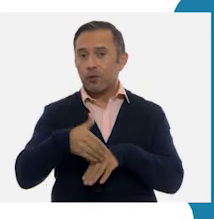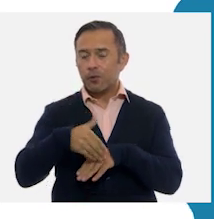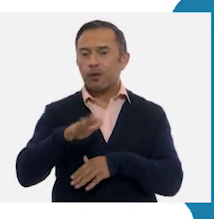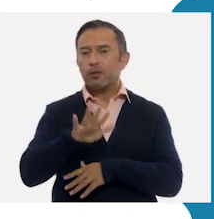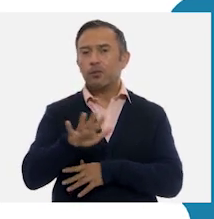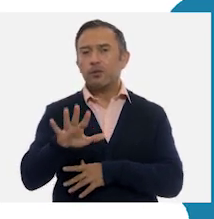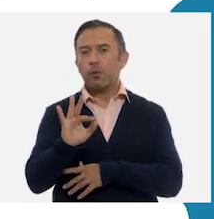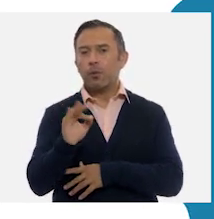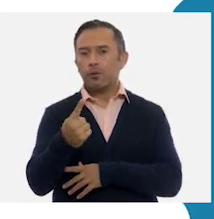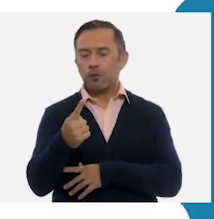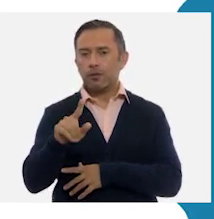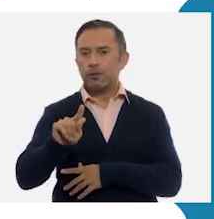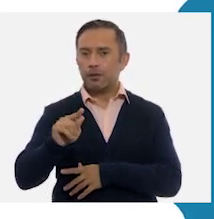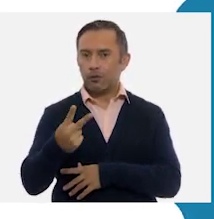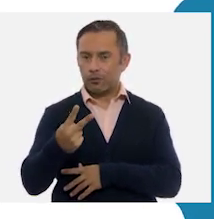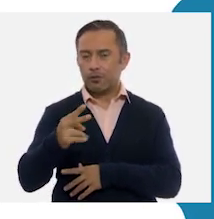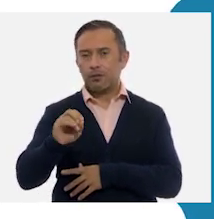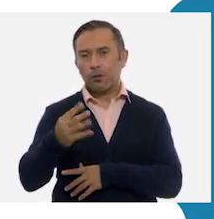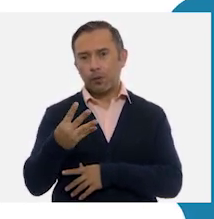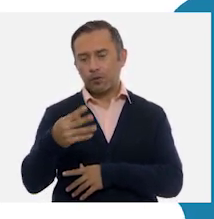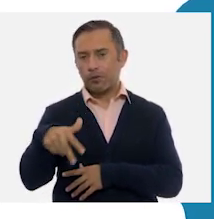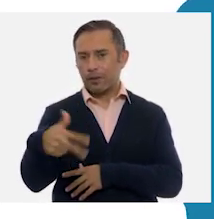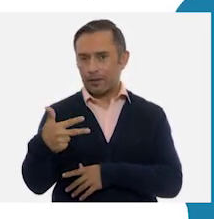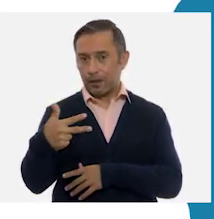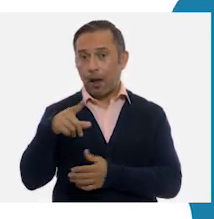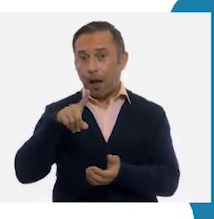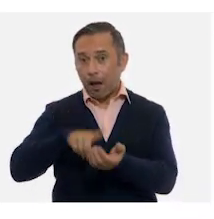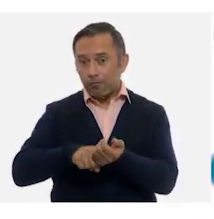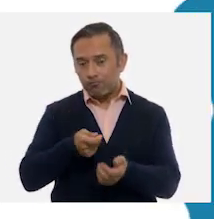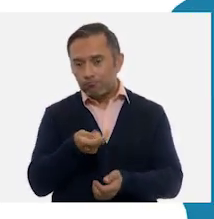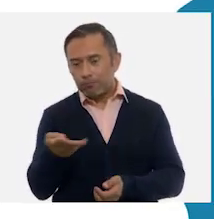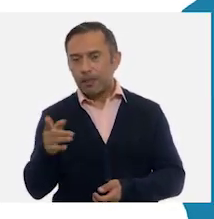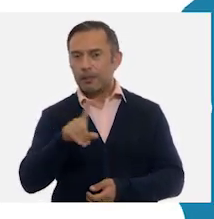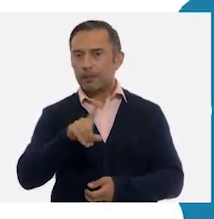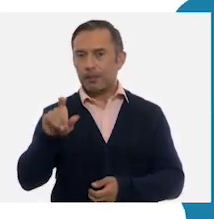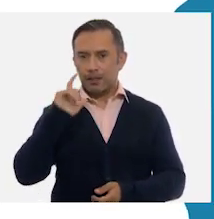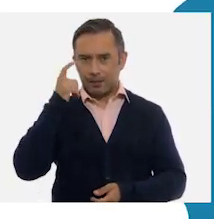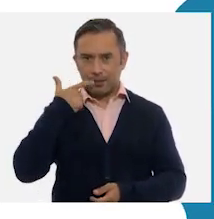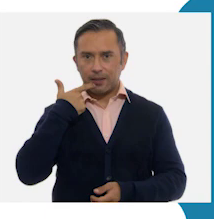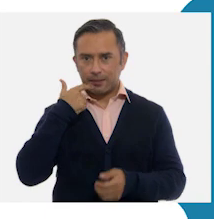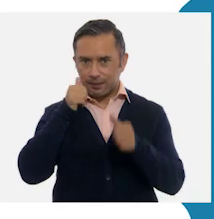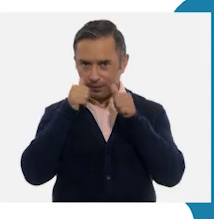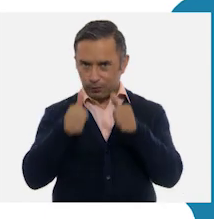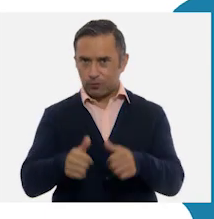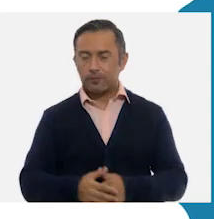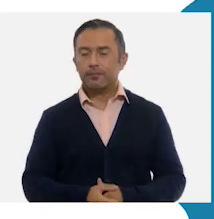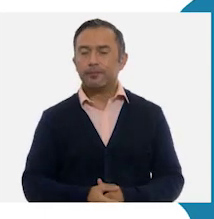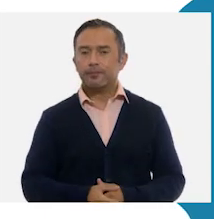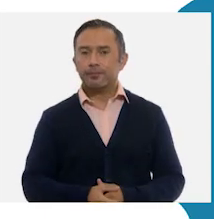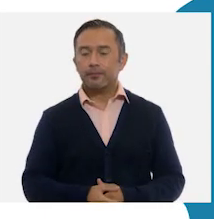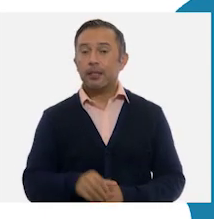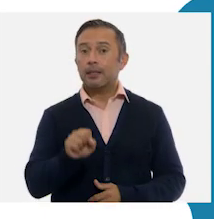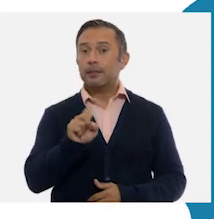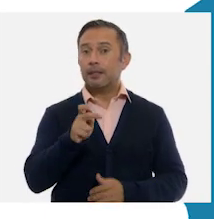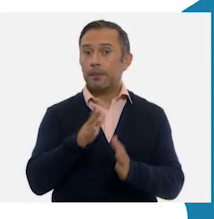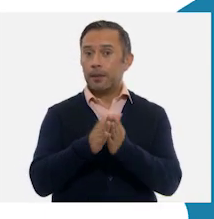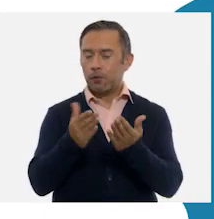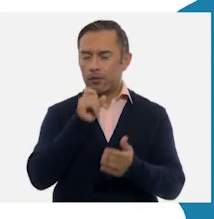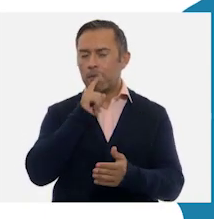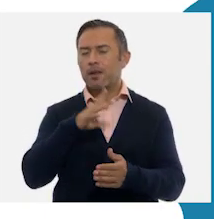41 72 04 13, con 100 líneas. También puedes encontrar los libros de texto en la